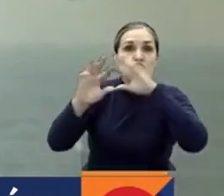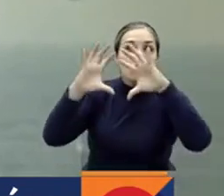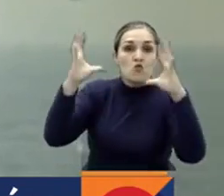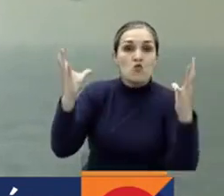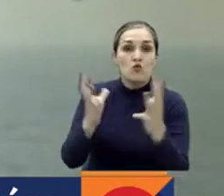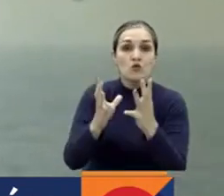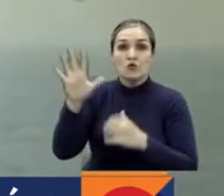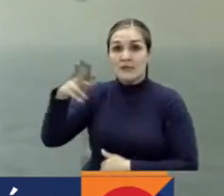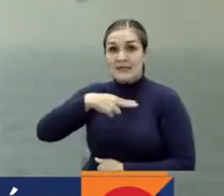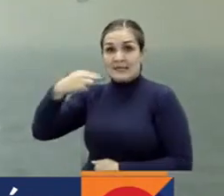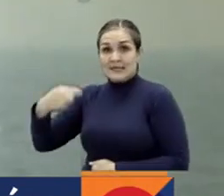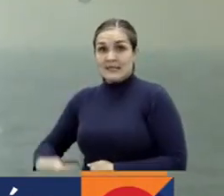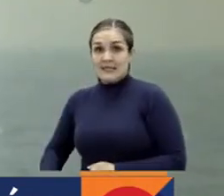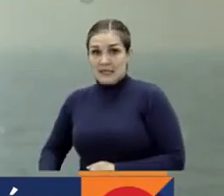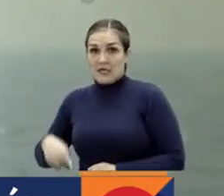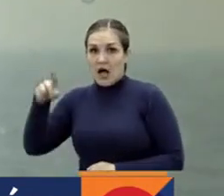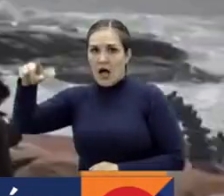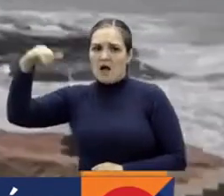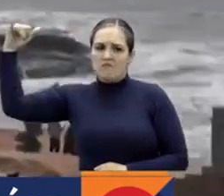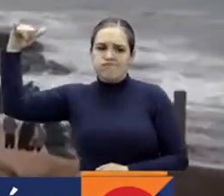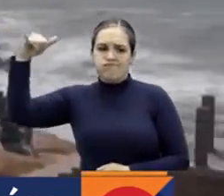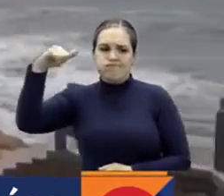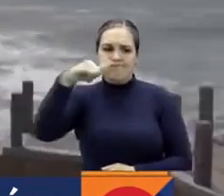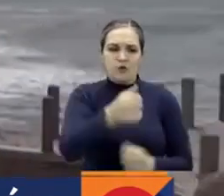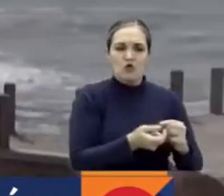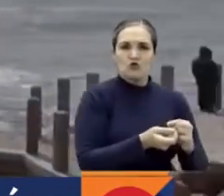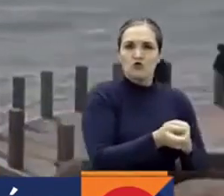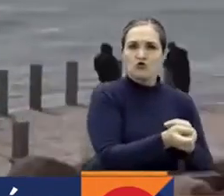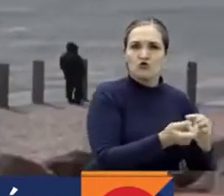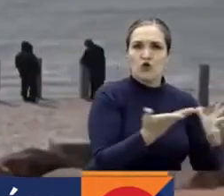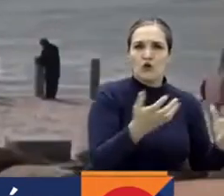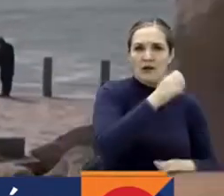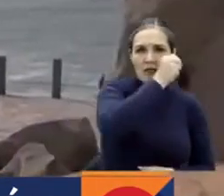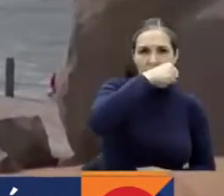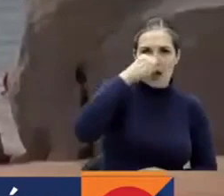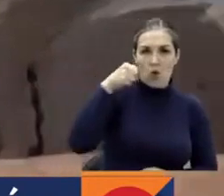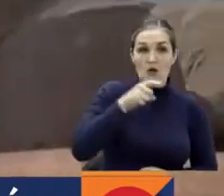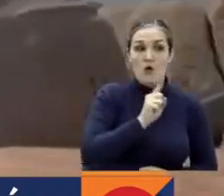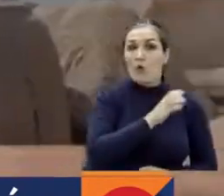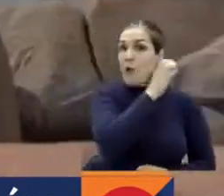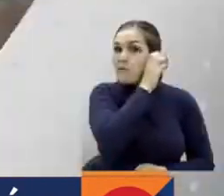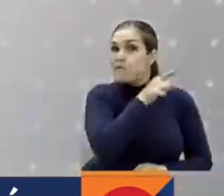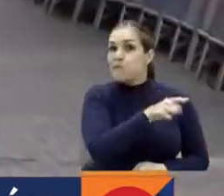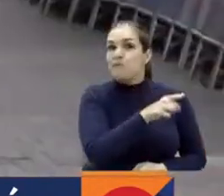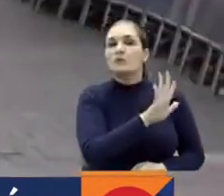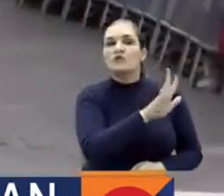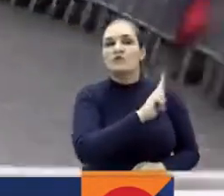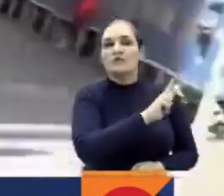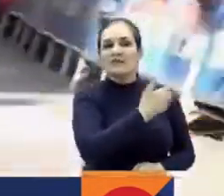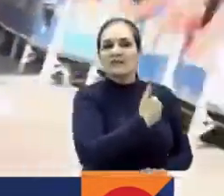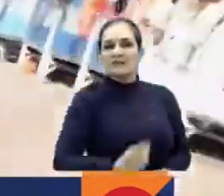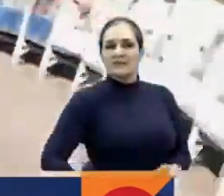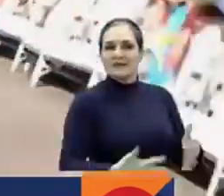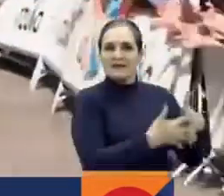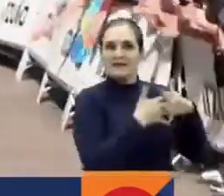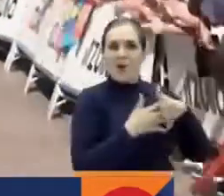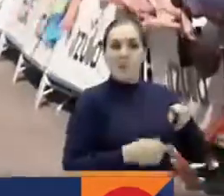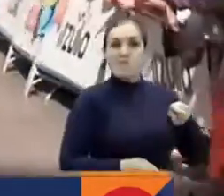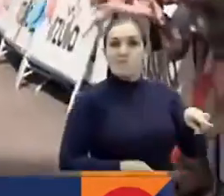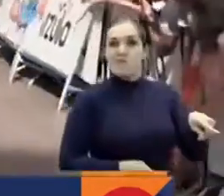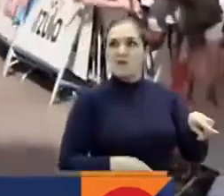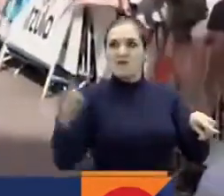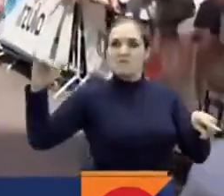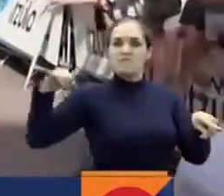cruzaron el estrecho de Taiwán en respuesta al viaje de la presidenta a Estados Unidos. Y en deportes, Sergio